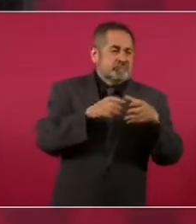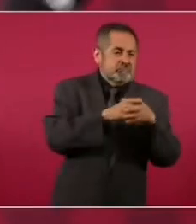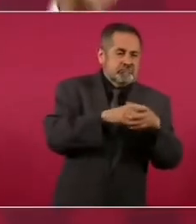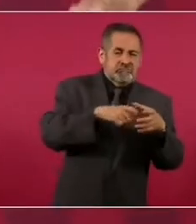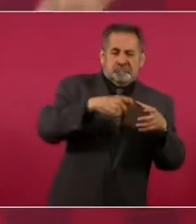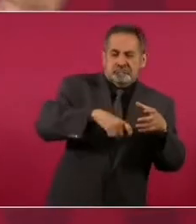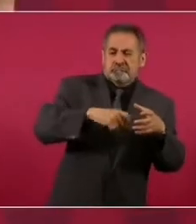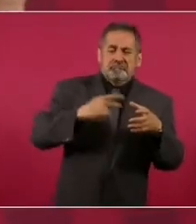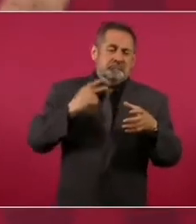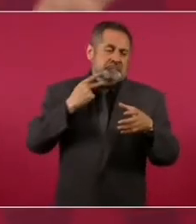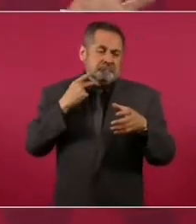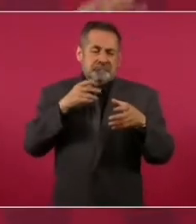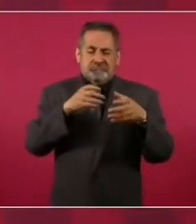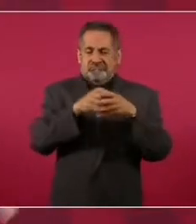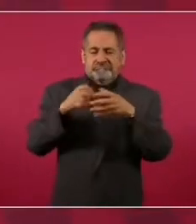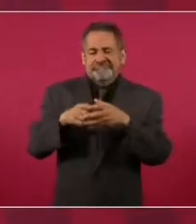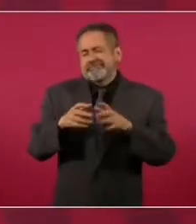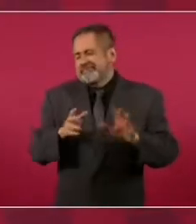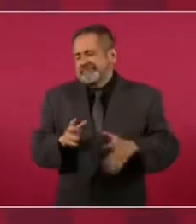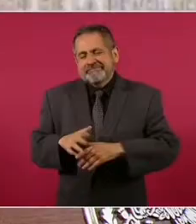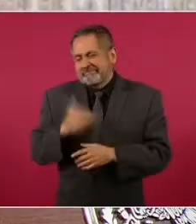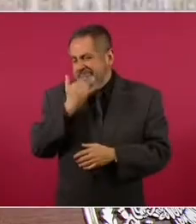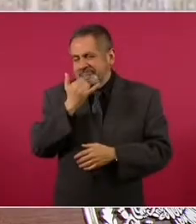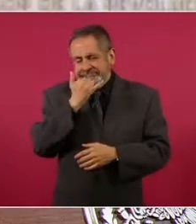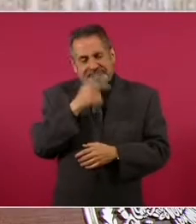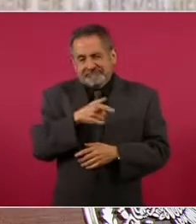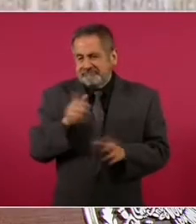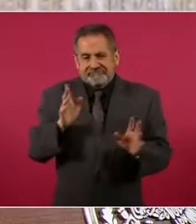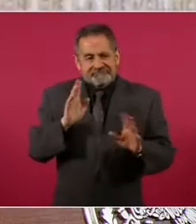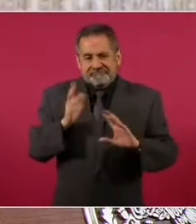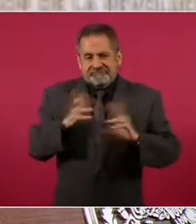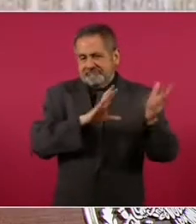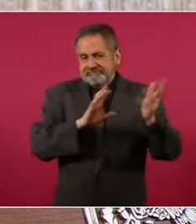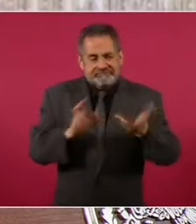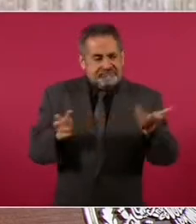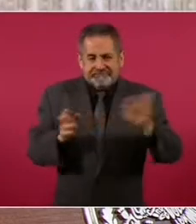de económico, político, ya ahí es otra cosa.